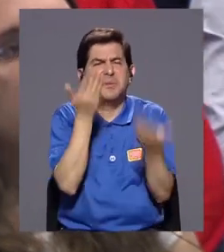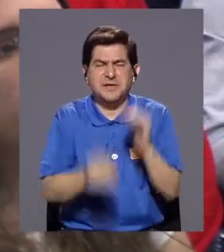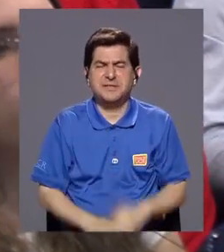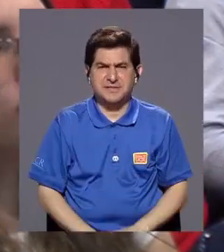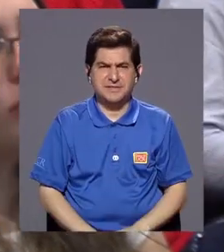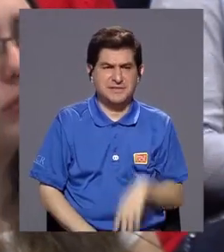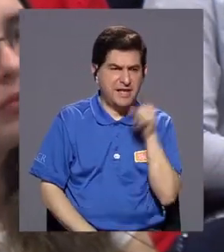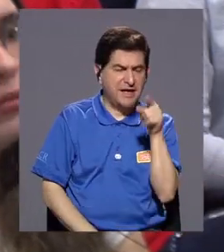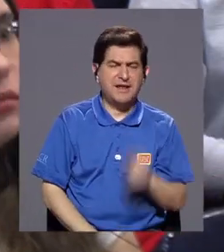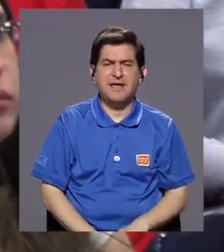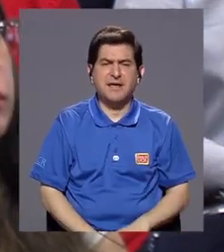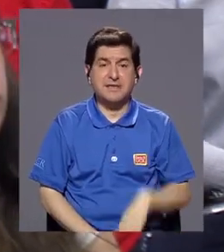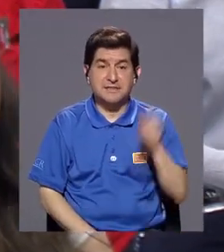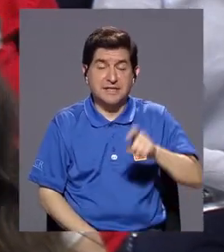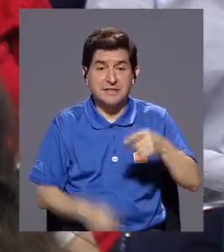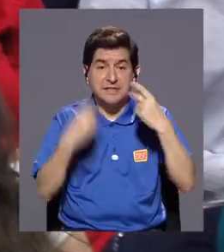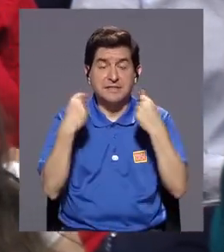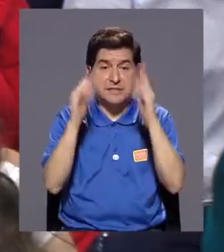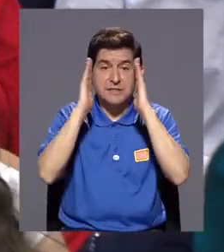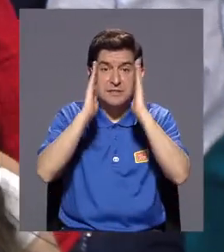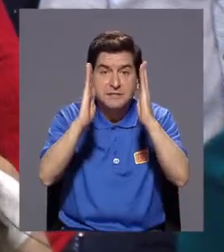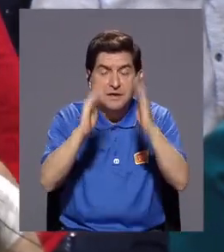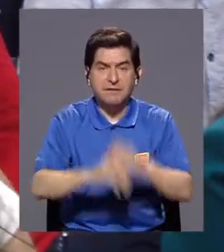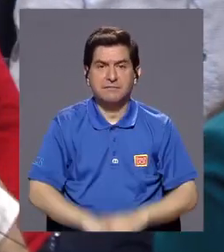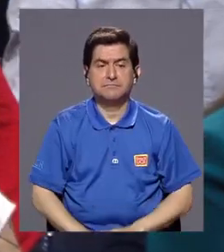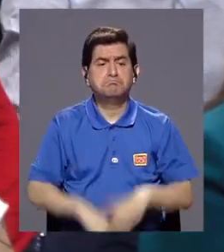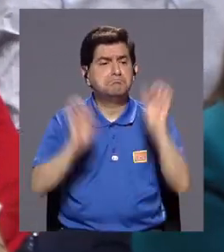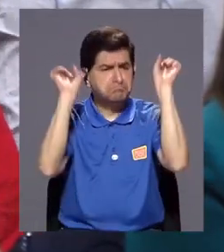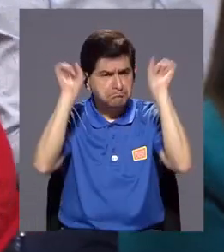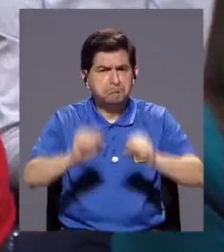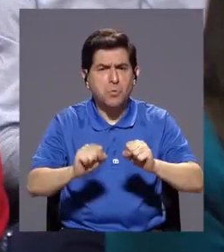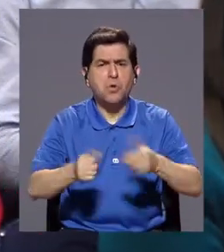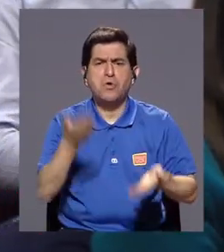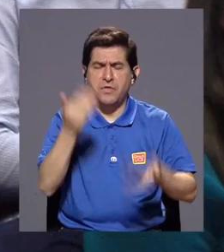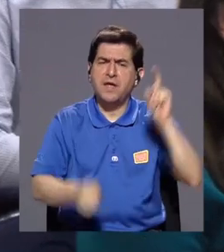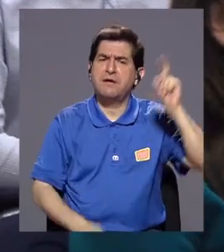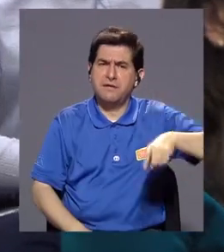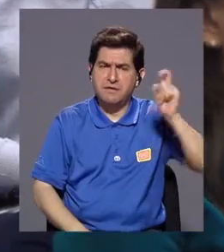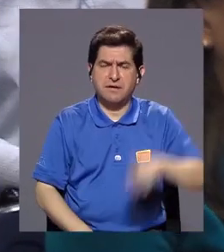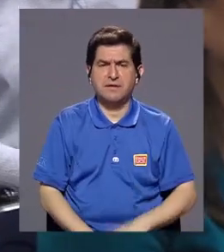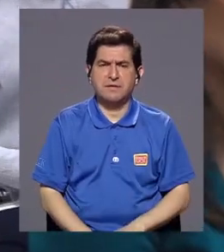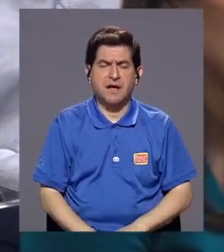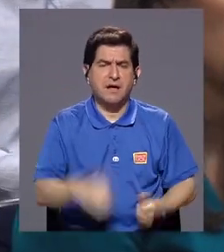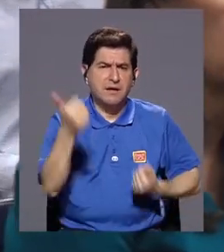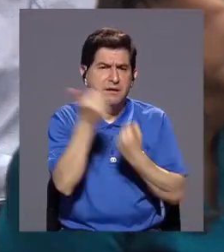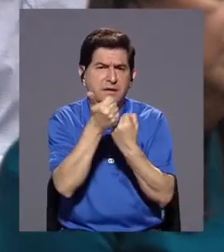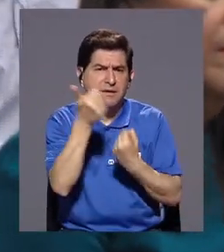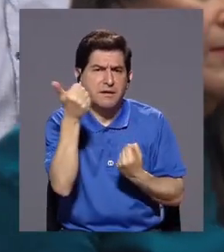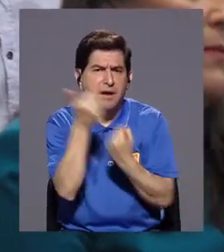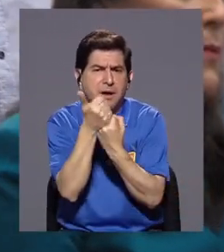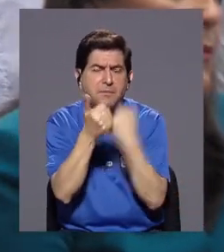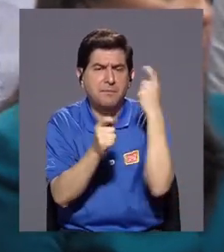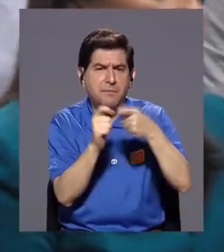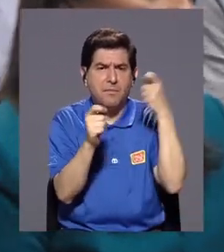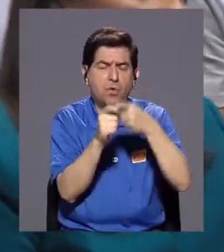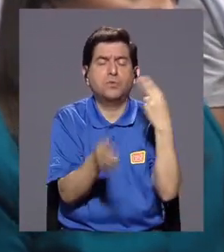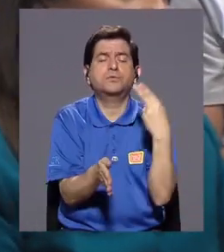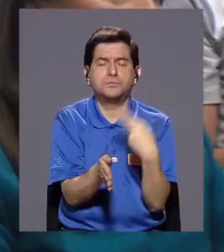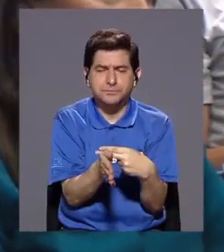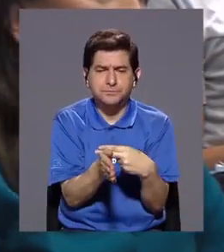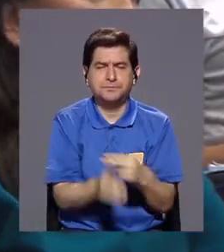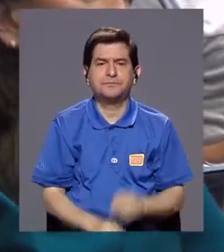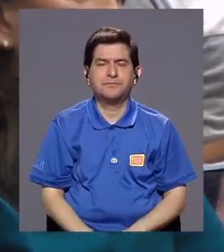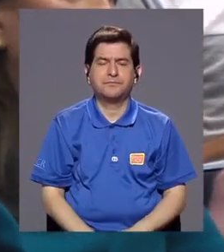estas urgencias es posible que se requiera el apoyo justamente hospitalario. A